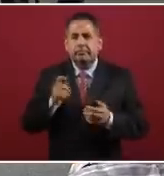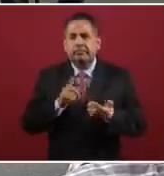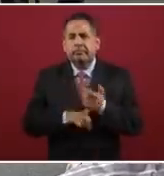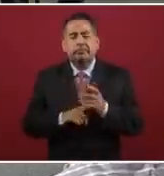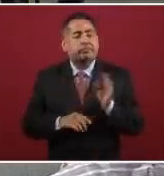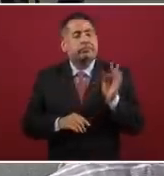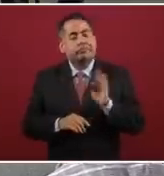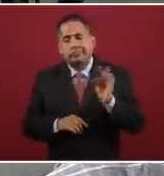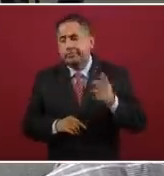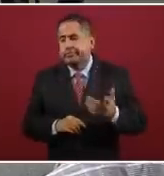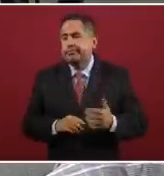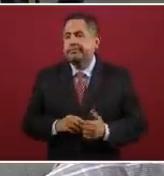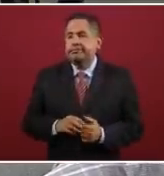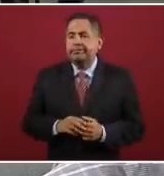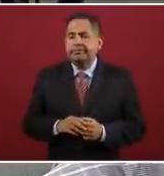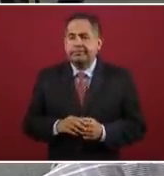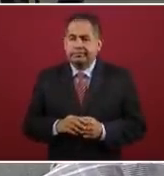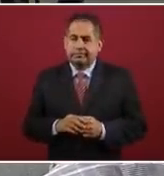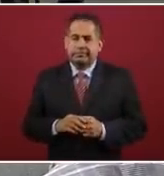que se trate